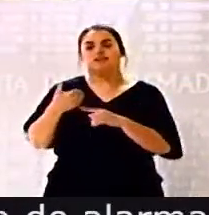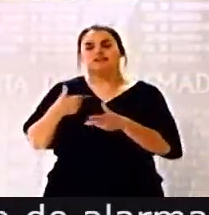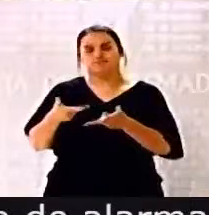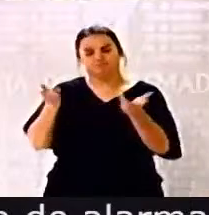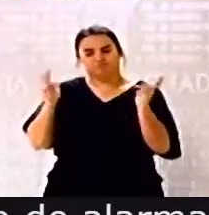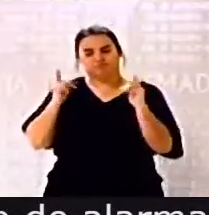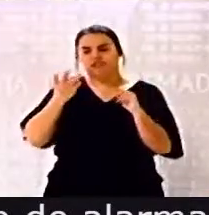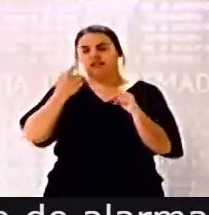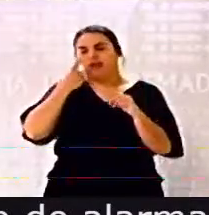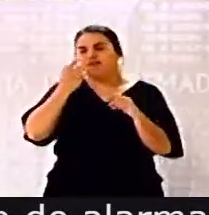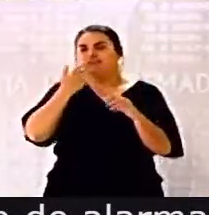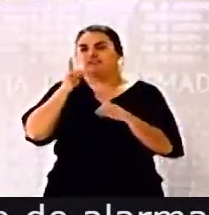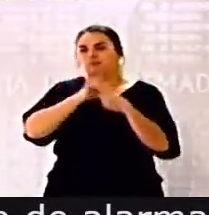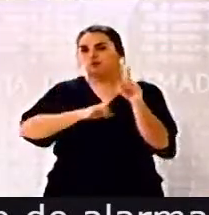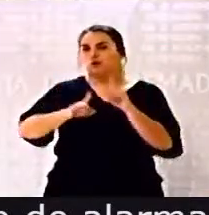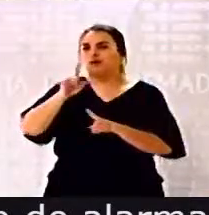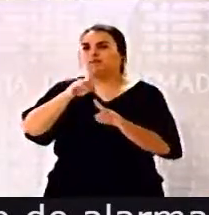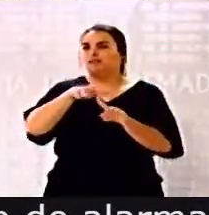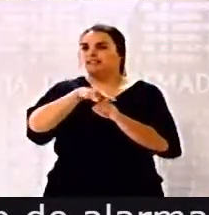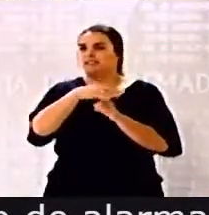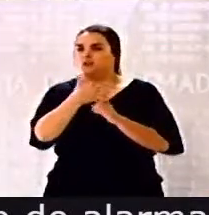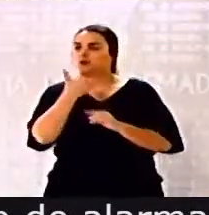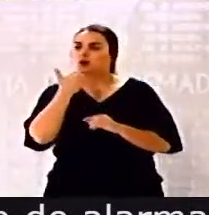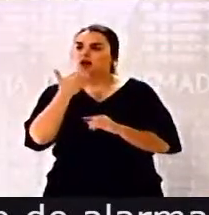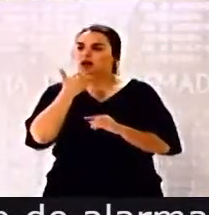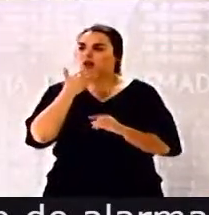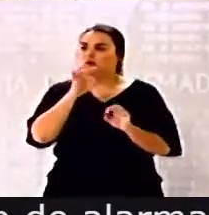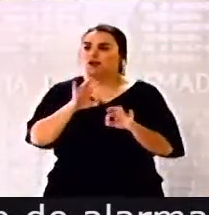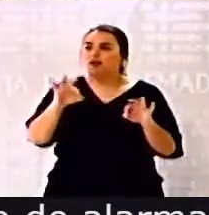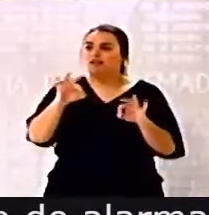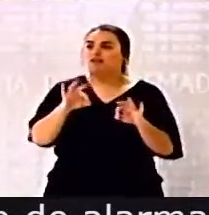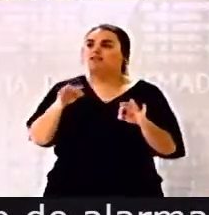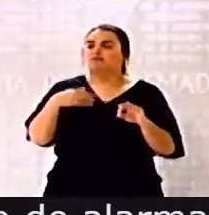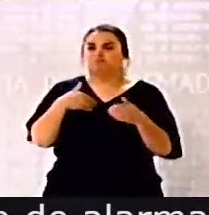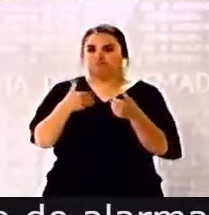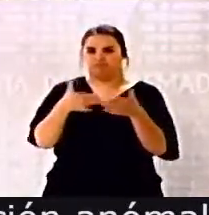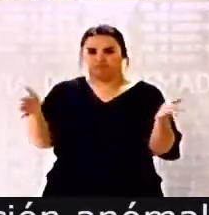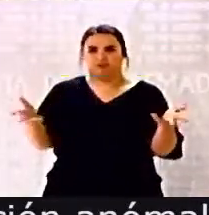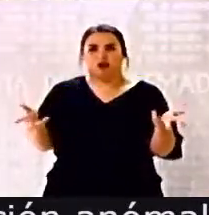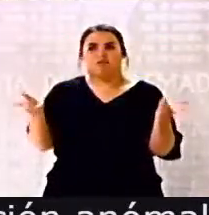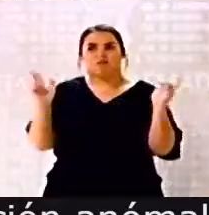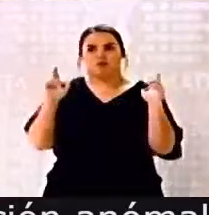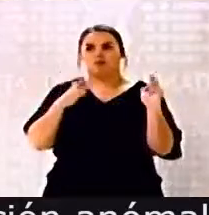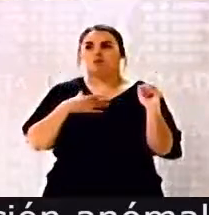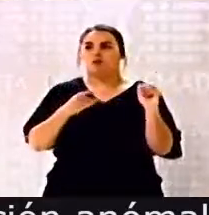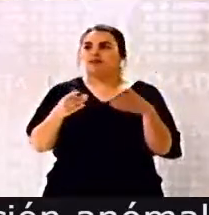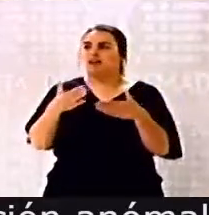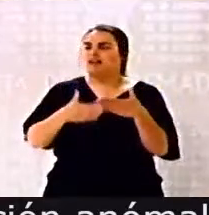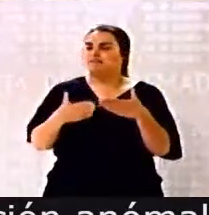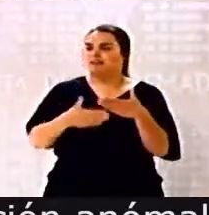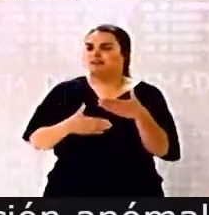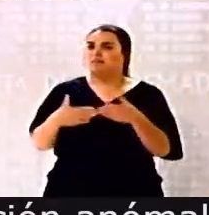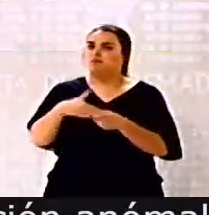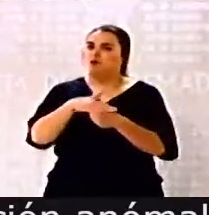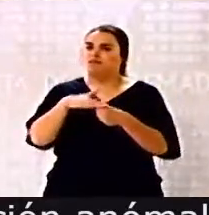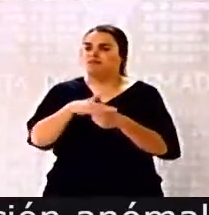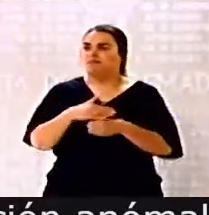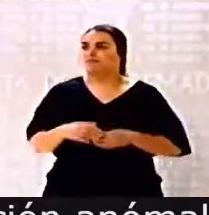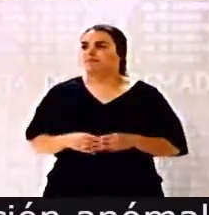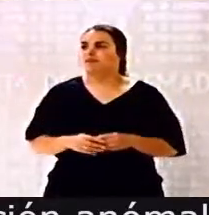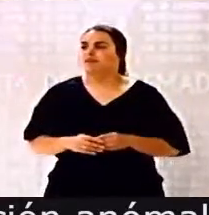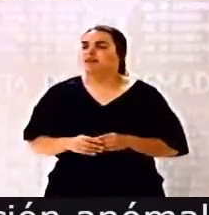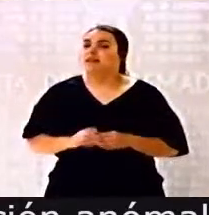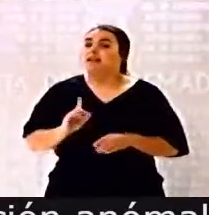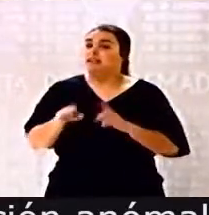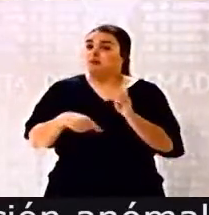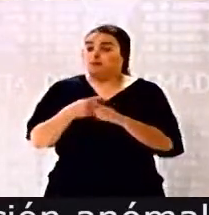no hay ninguna situación anómala, permitiría abrir los límites de provincia. Y luego me